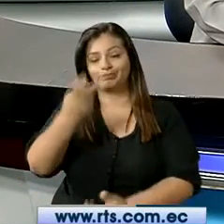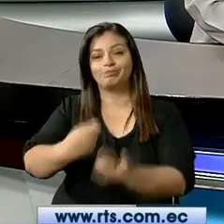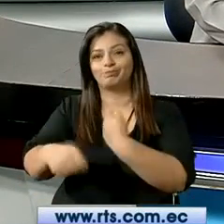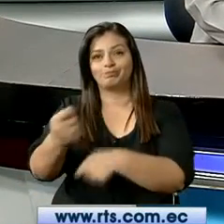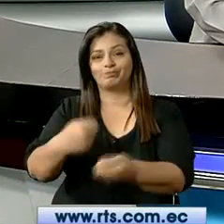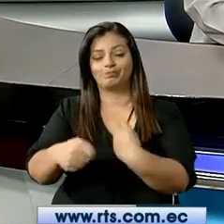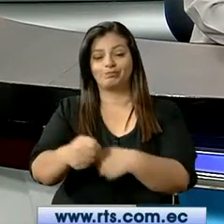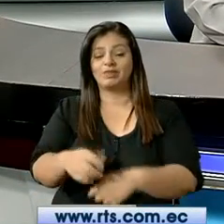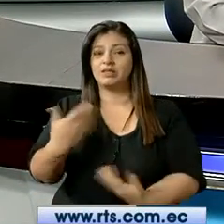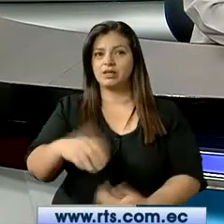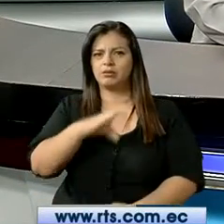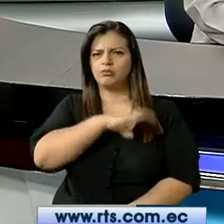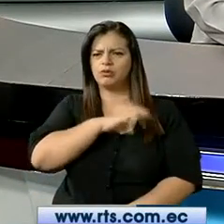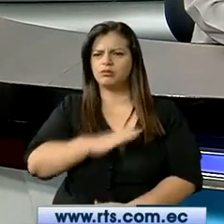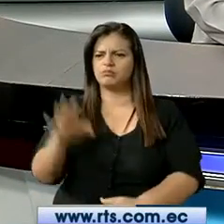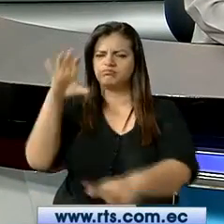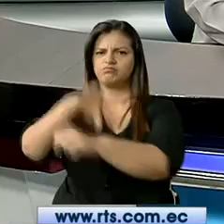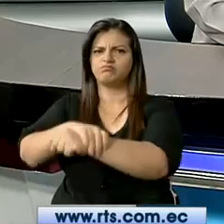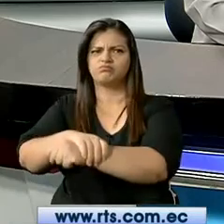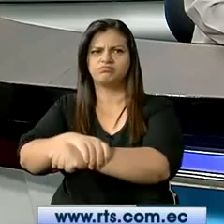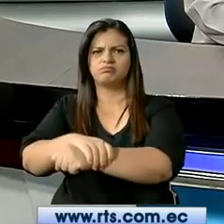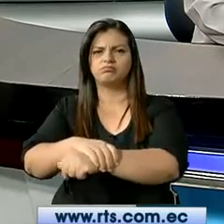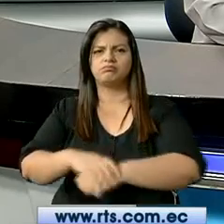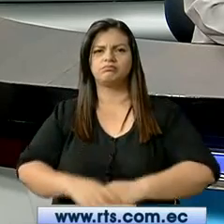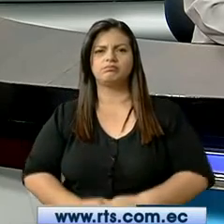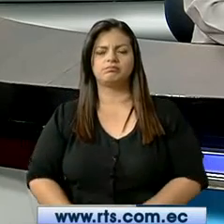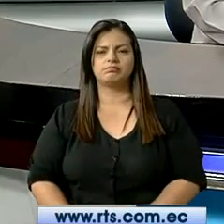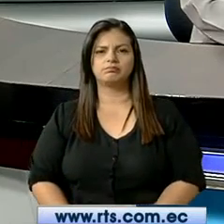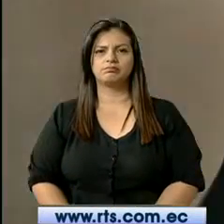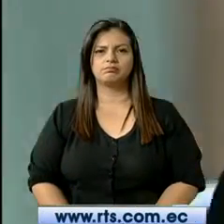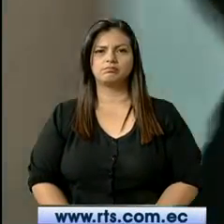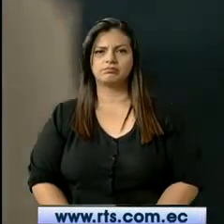aprehensión consta un chaleco de la Policía Nacional.